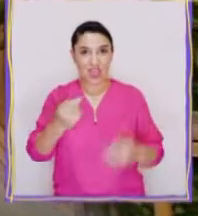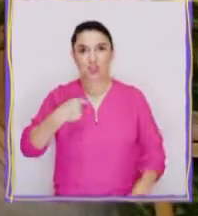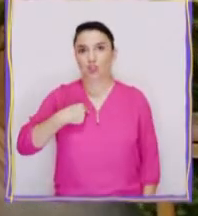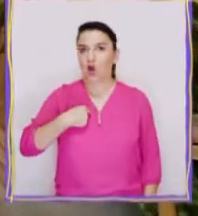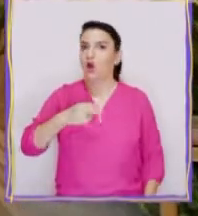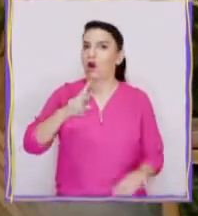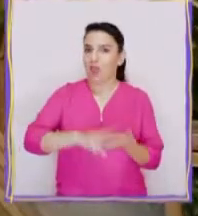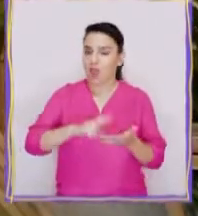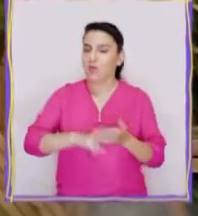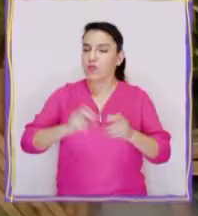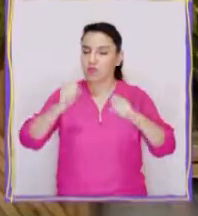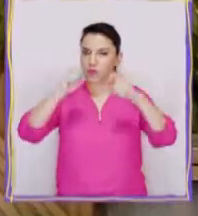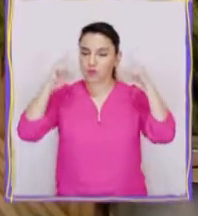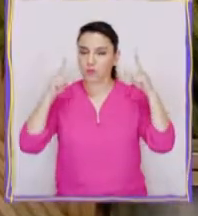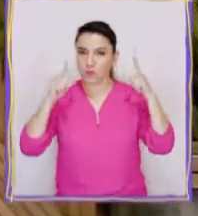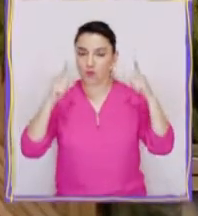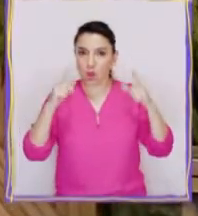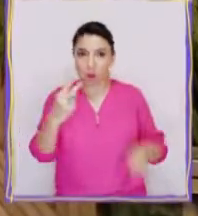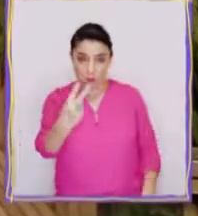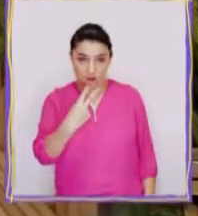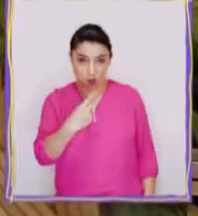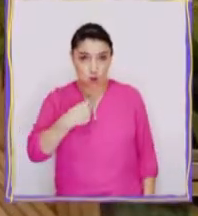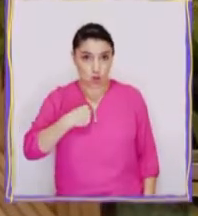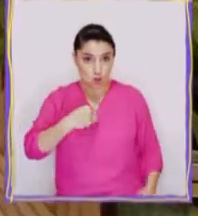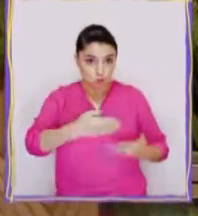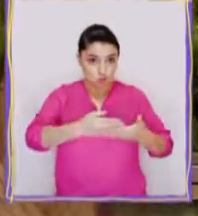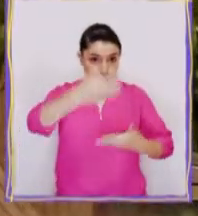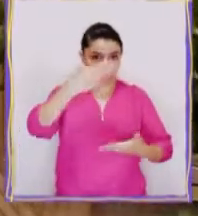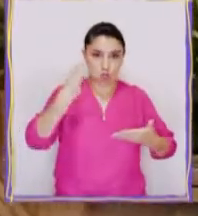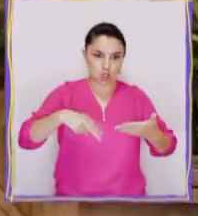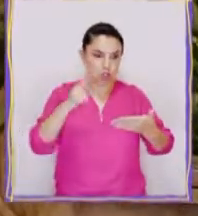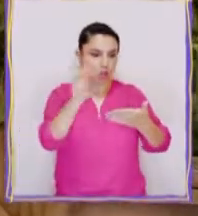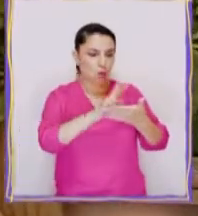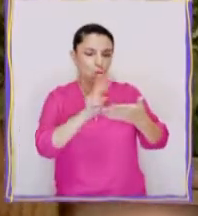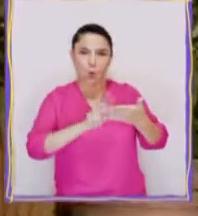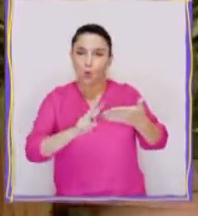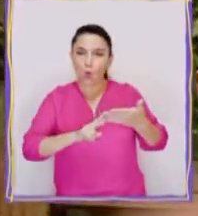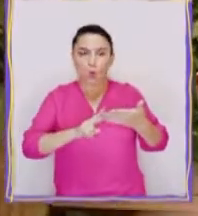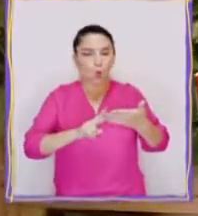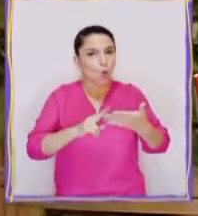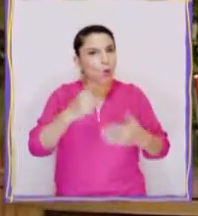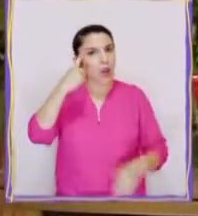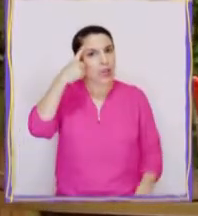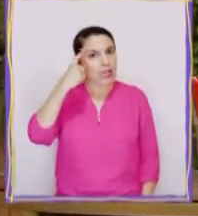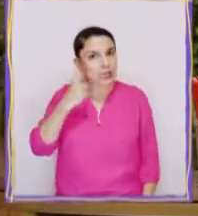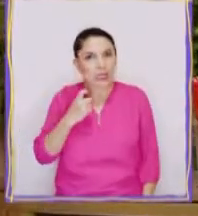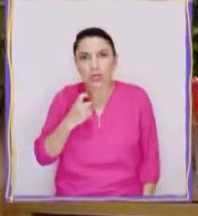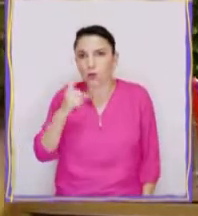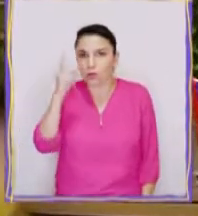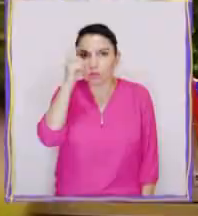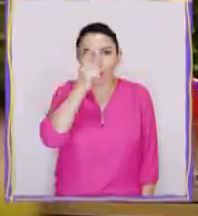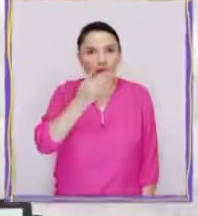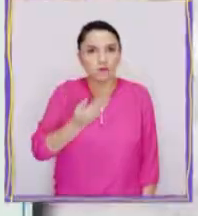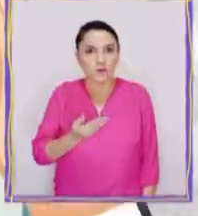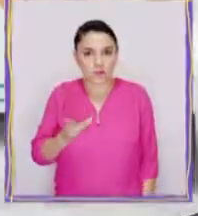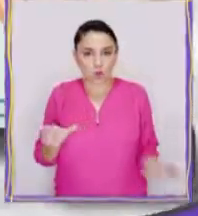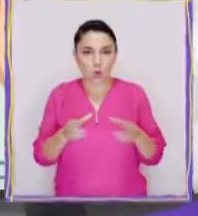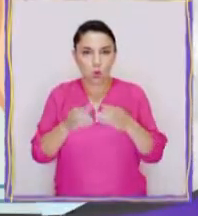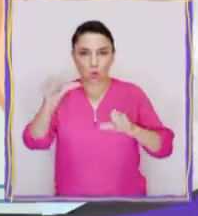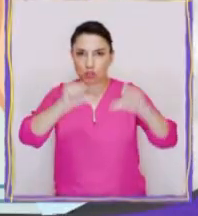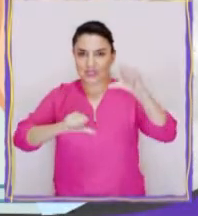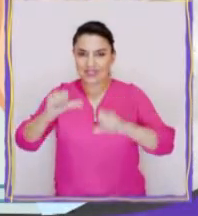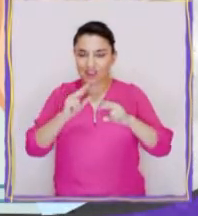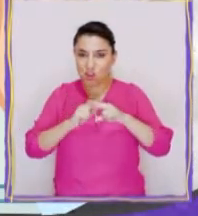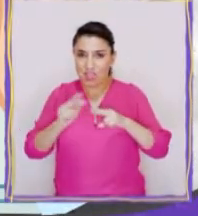Yo estoy realmente sorprendido. Me encontraron justo leyendo esta noticia. Y me cuesta creerlo. Un grupo de científicos